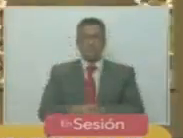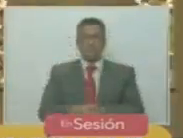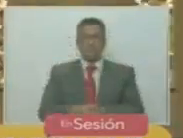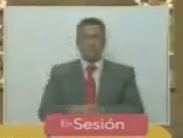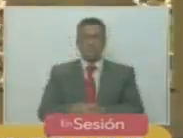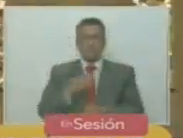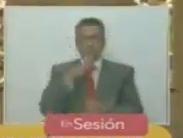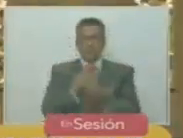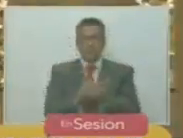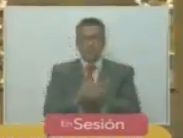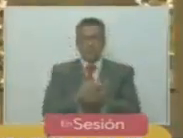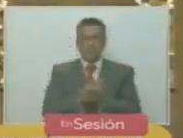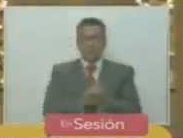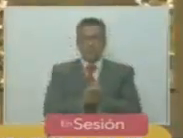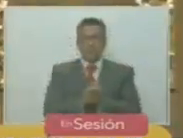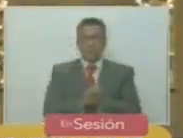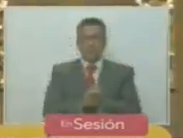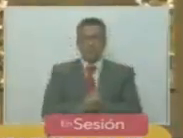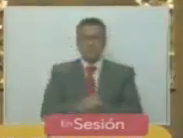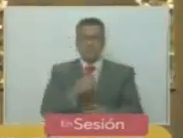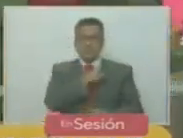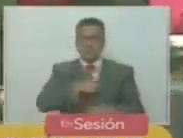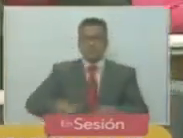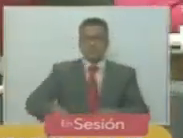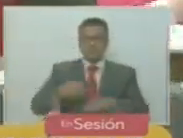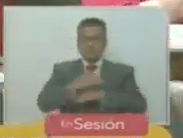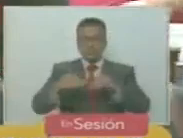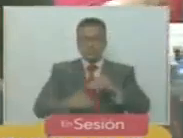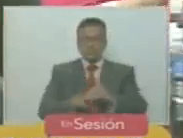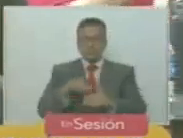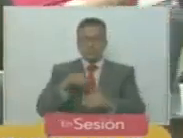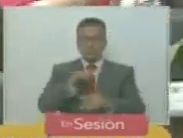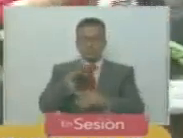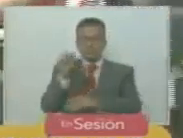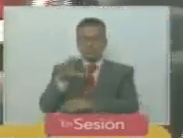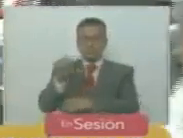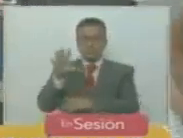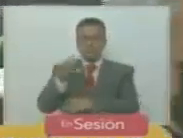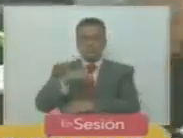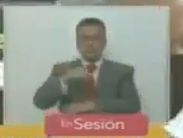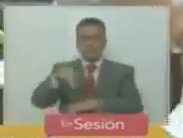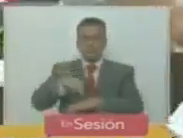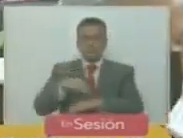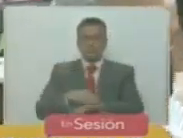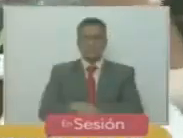Muchas gracias, colegas parlamentarios, presidente y vicepresidente de la Asamblea.